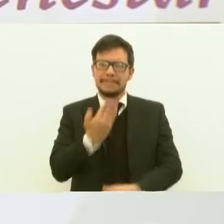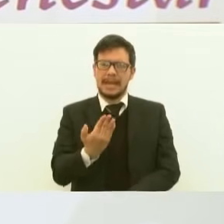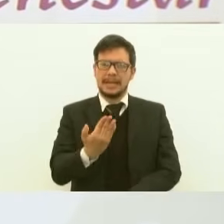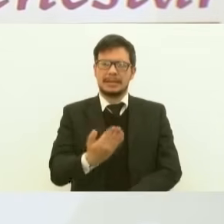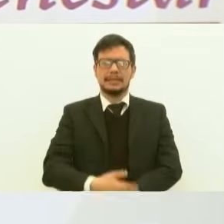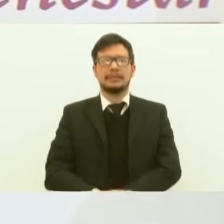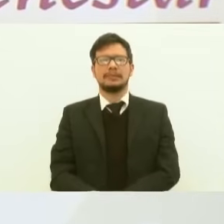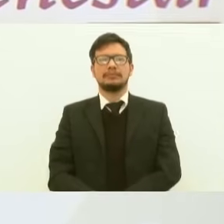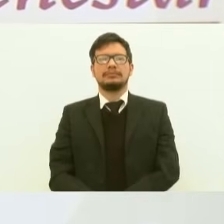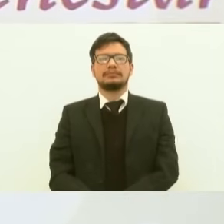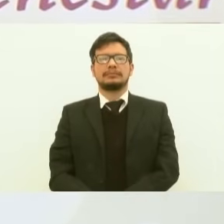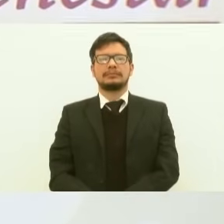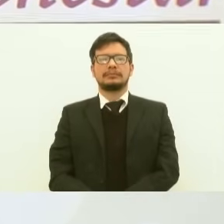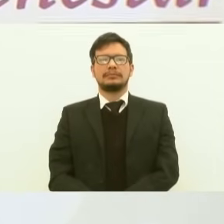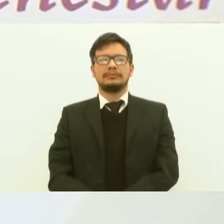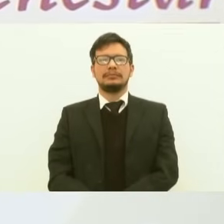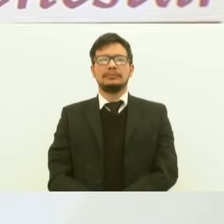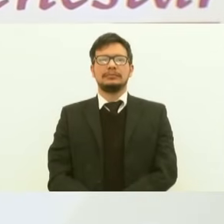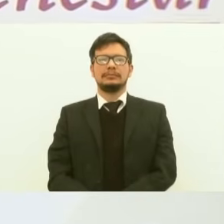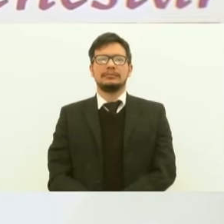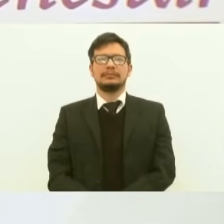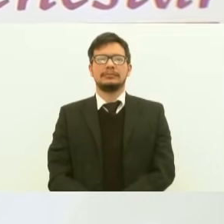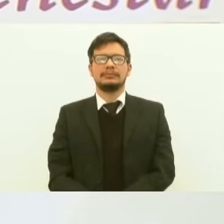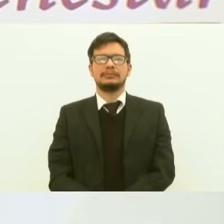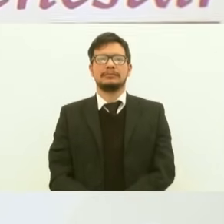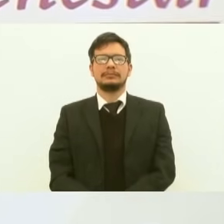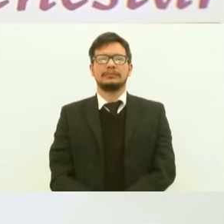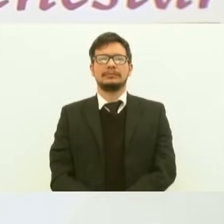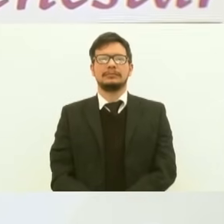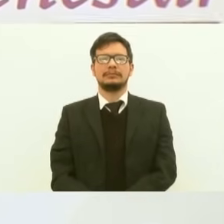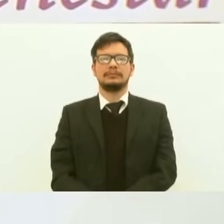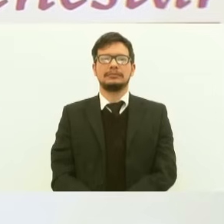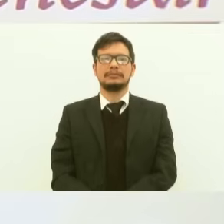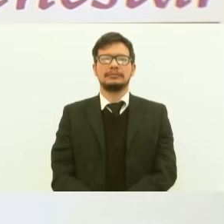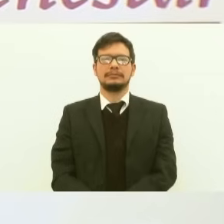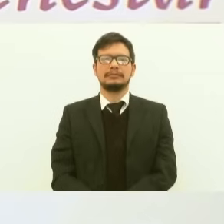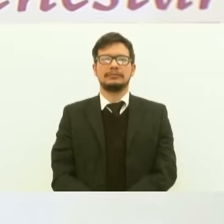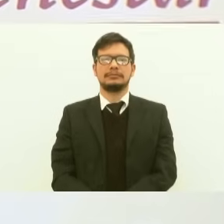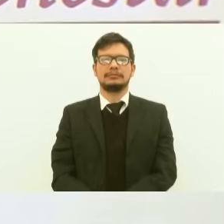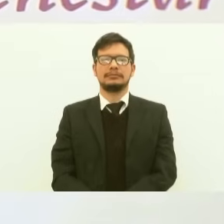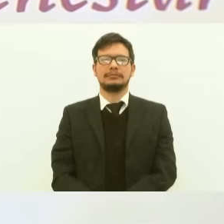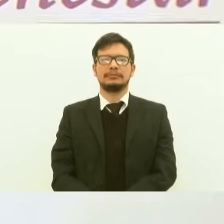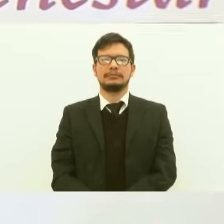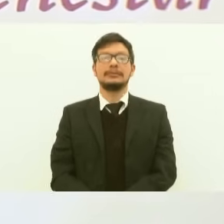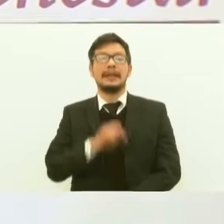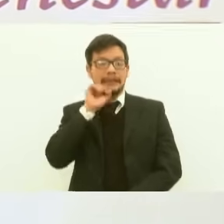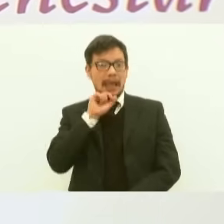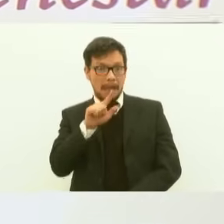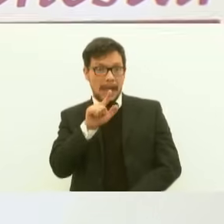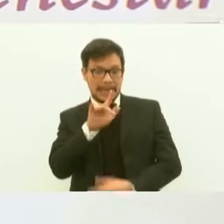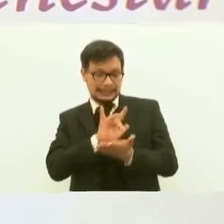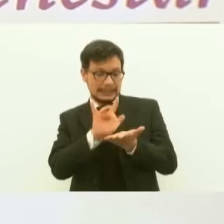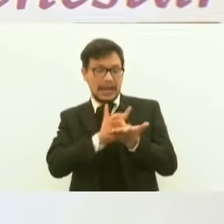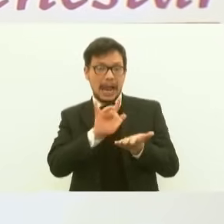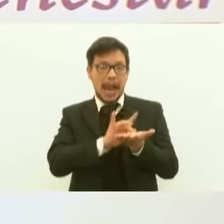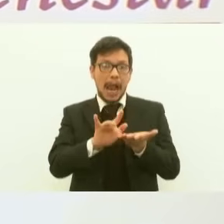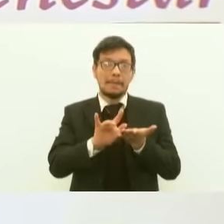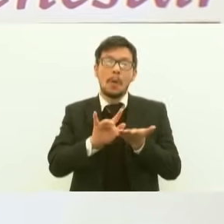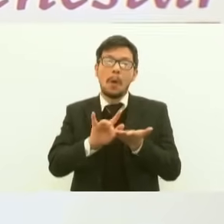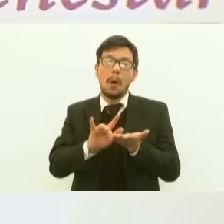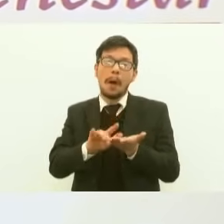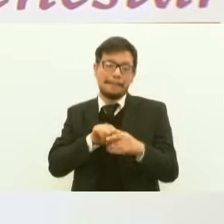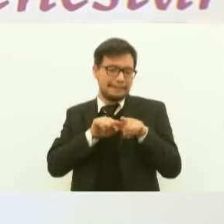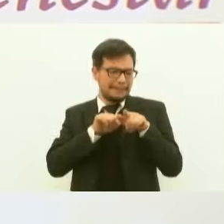Vamos también a seguir apoyando todo lo relacionado con